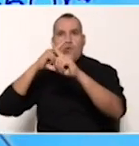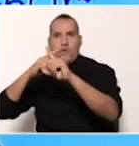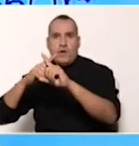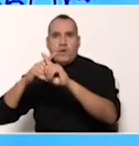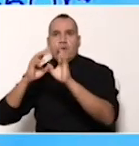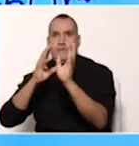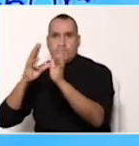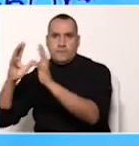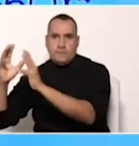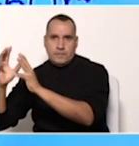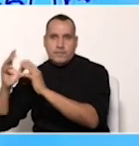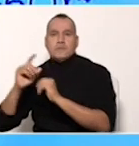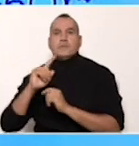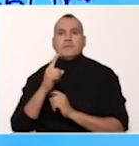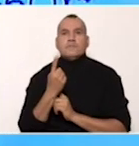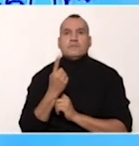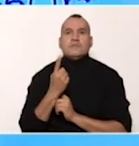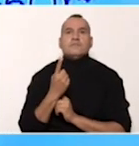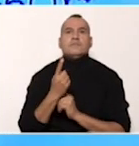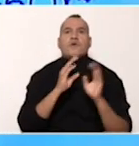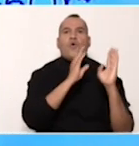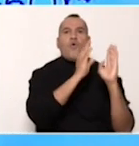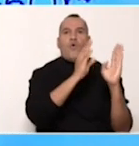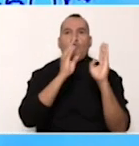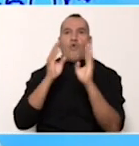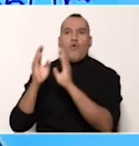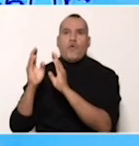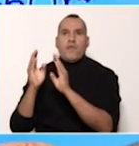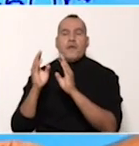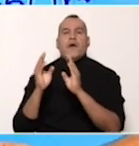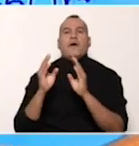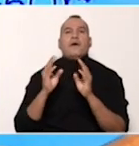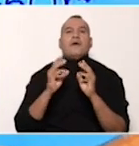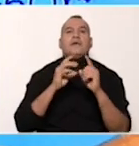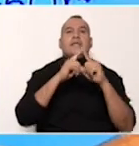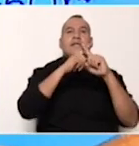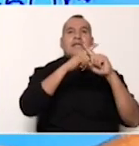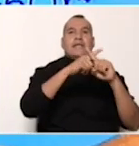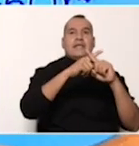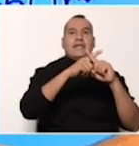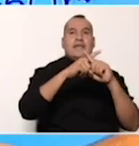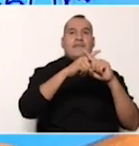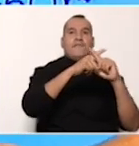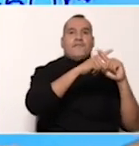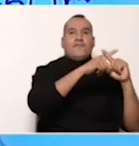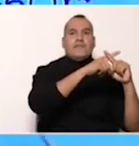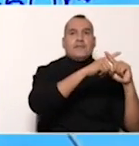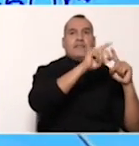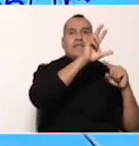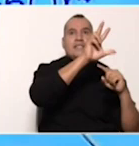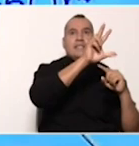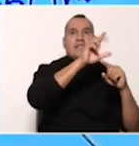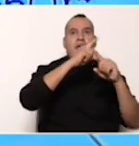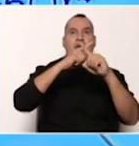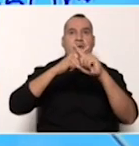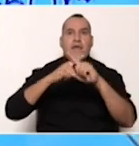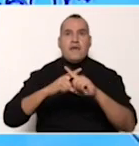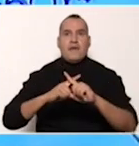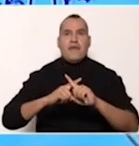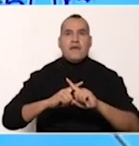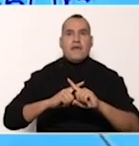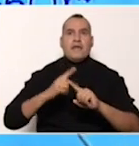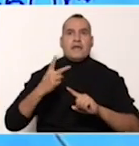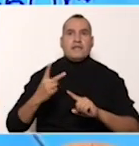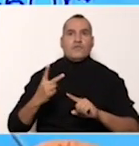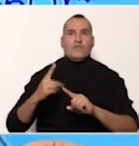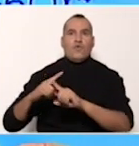era 3, se ordena a partir del grado 3, luego viene el exponente 2, que está aquí, más